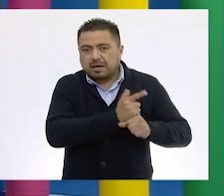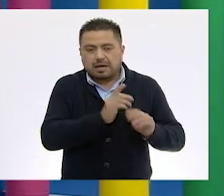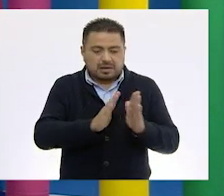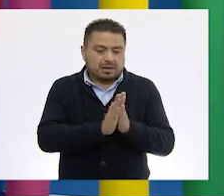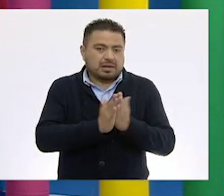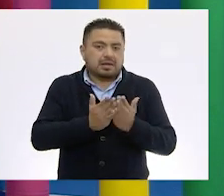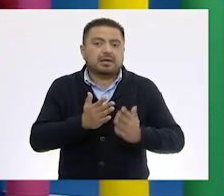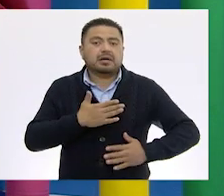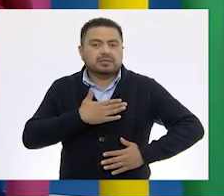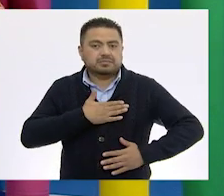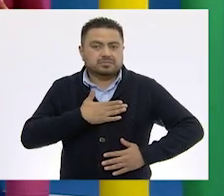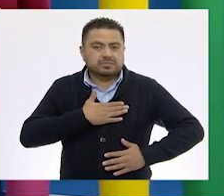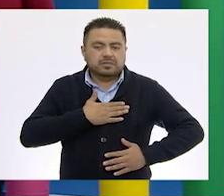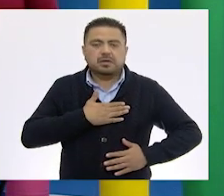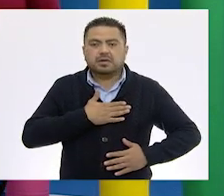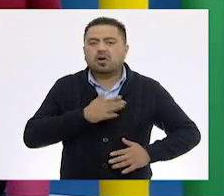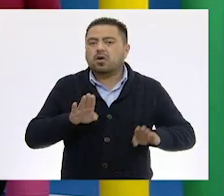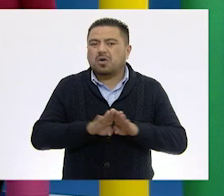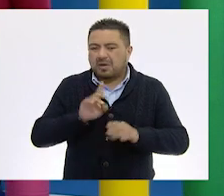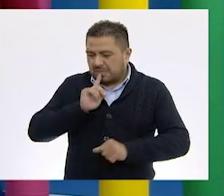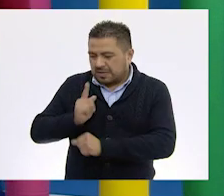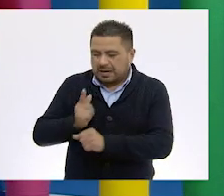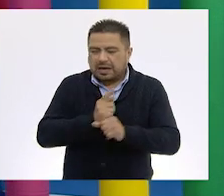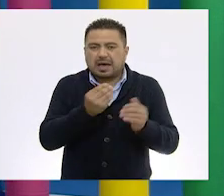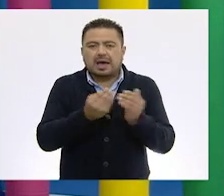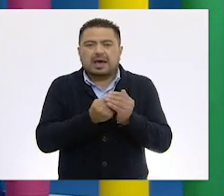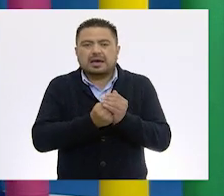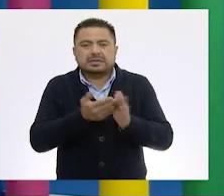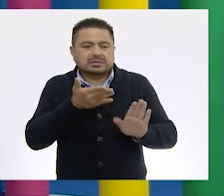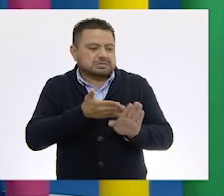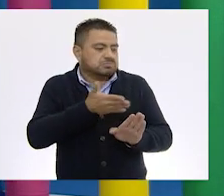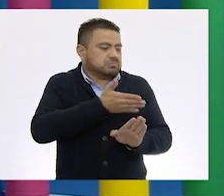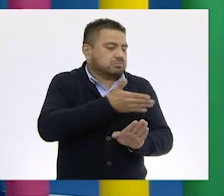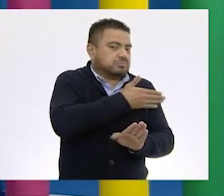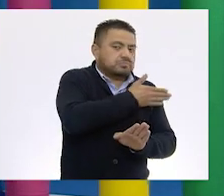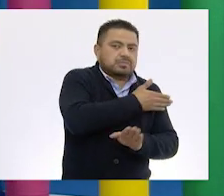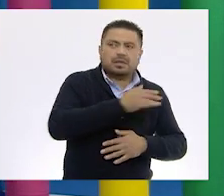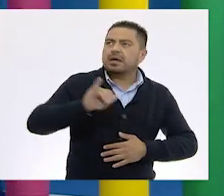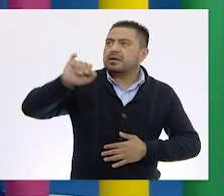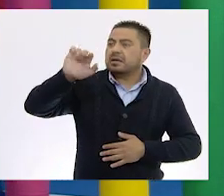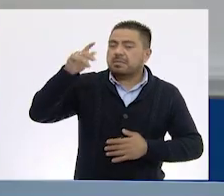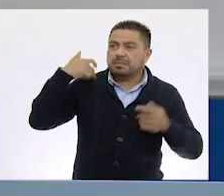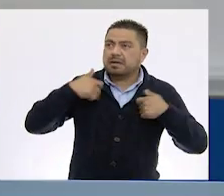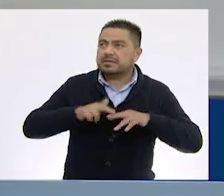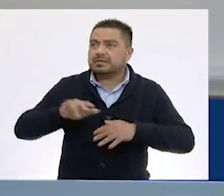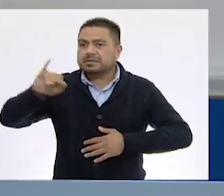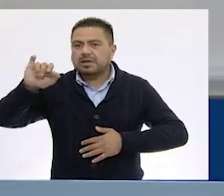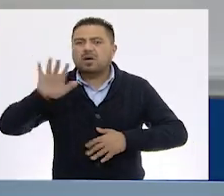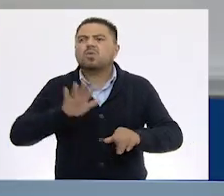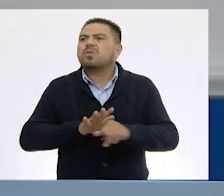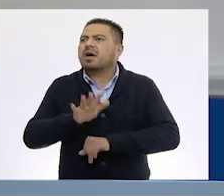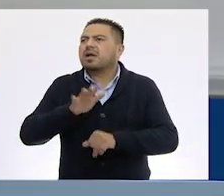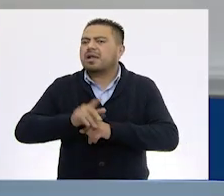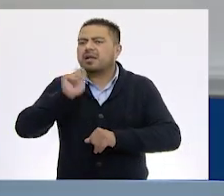nuestro libro? Conforme lo que hemos visto en las clases anteriores. Sí, o sea, el tipo de objetos